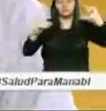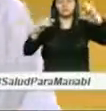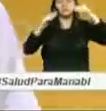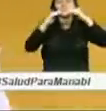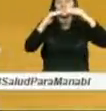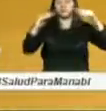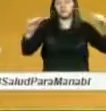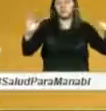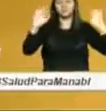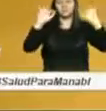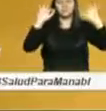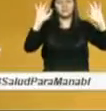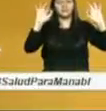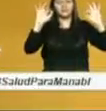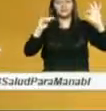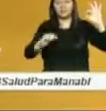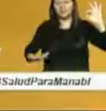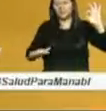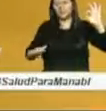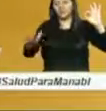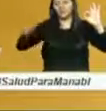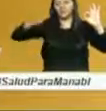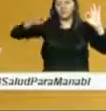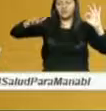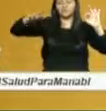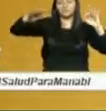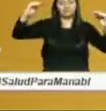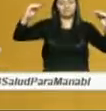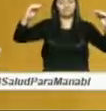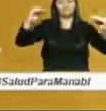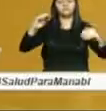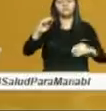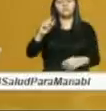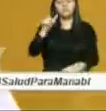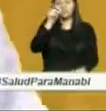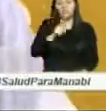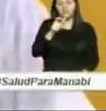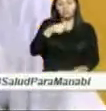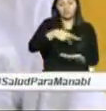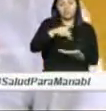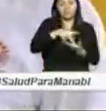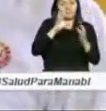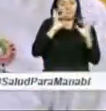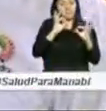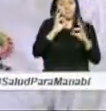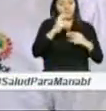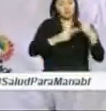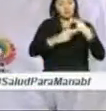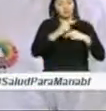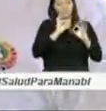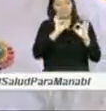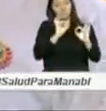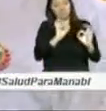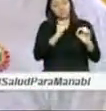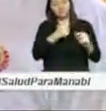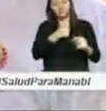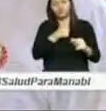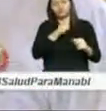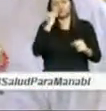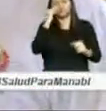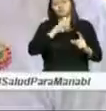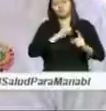salud mercancía. El que tiene para pagarla puede gozar de ese derecho a la salud. El que no tiene, que se